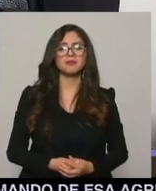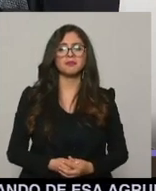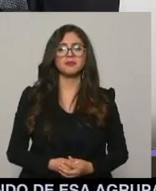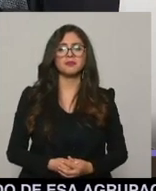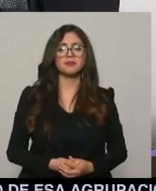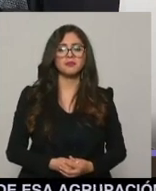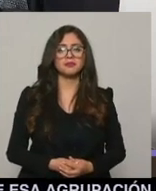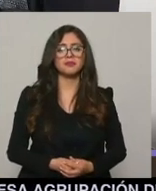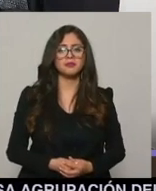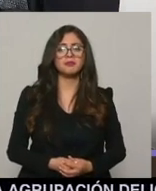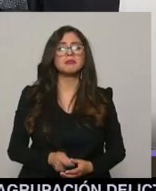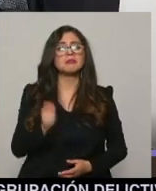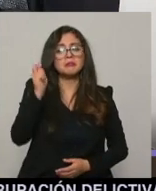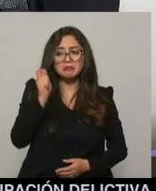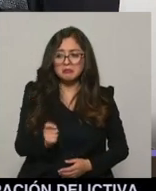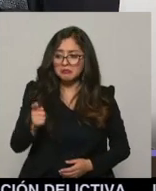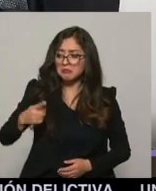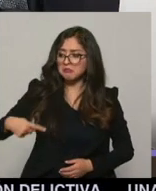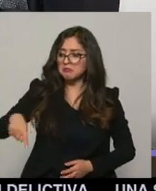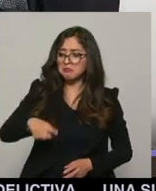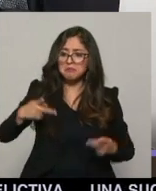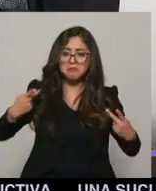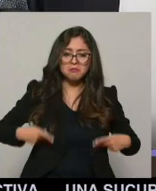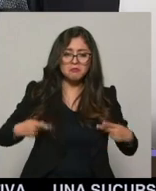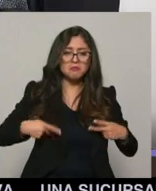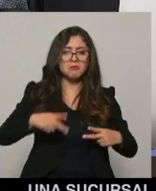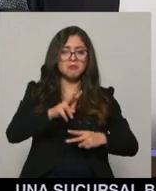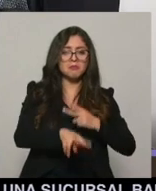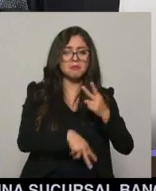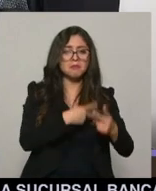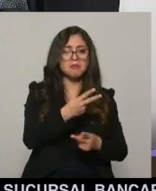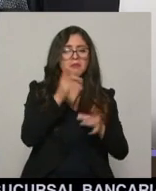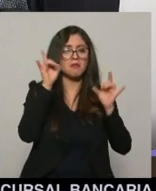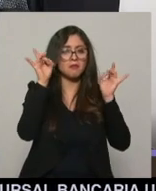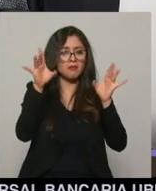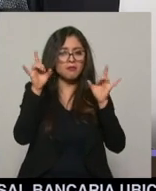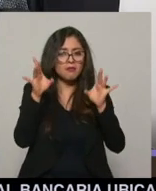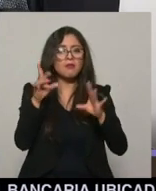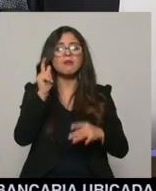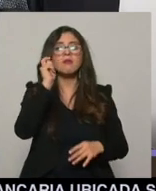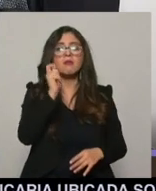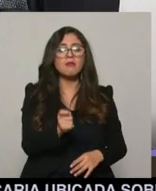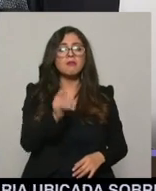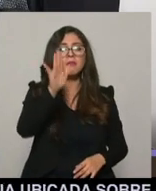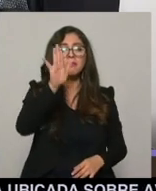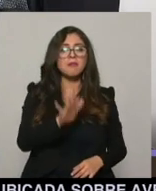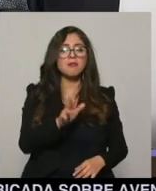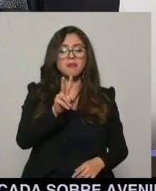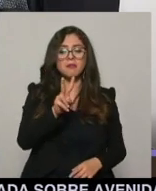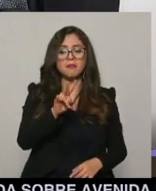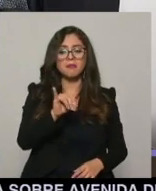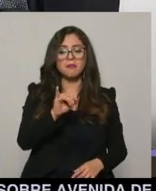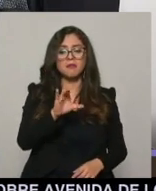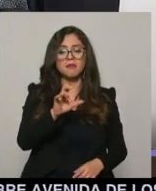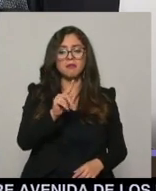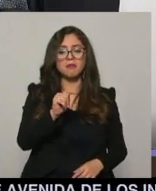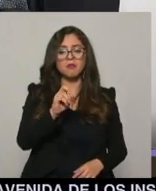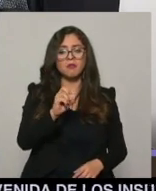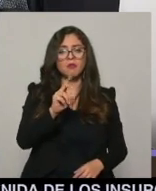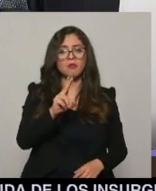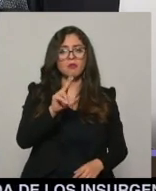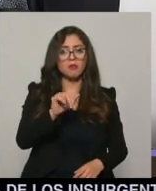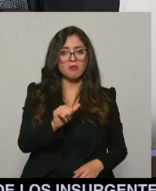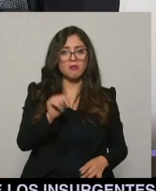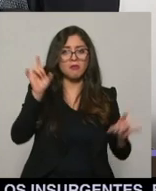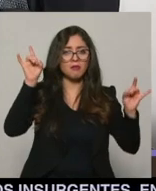fue la sociedad civil quien hace uso de este monumento, que hay que decirlo, se trata de la Victoria alada, incluso tiene senos, así que